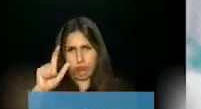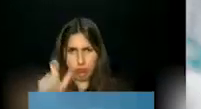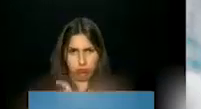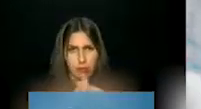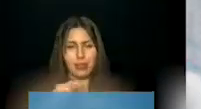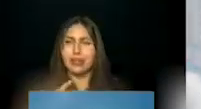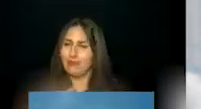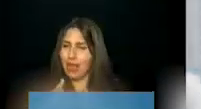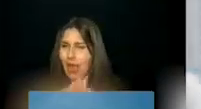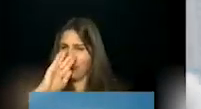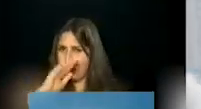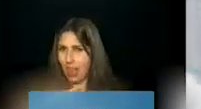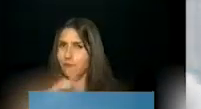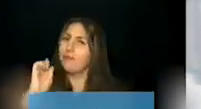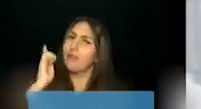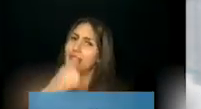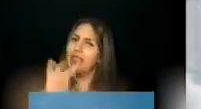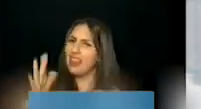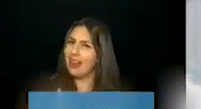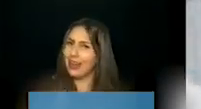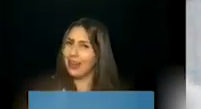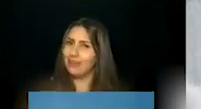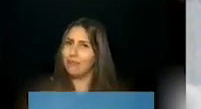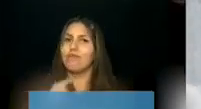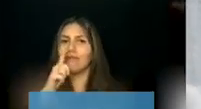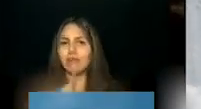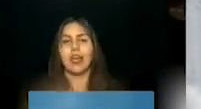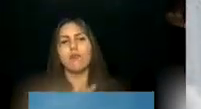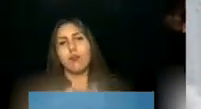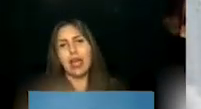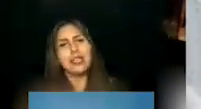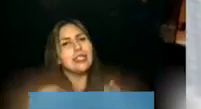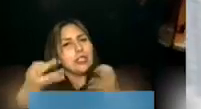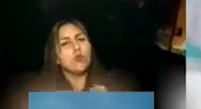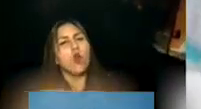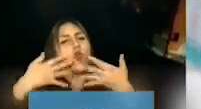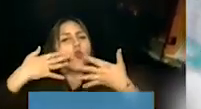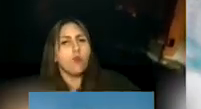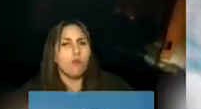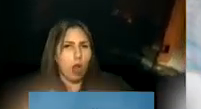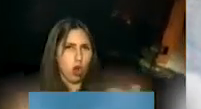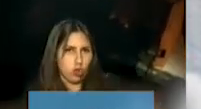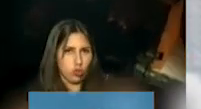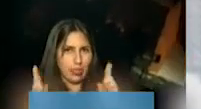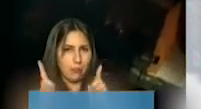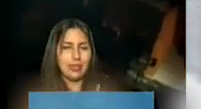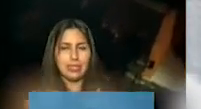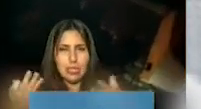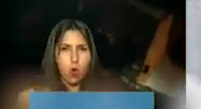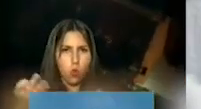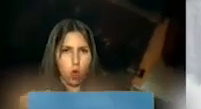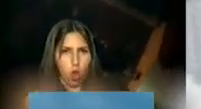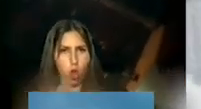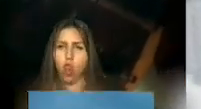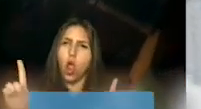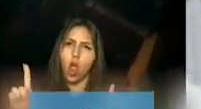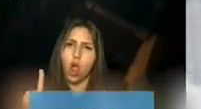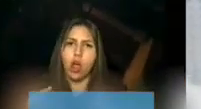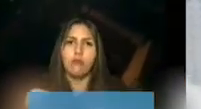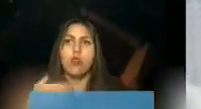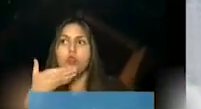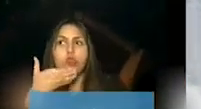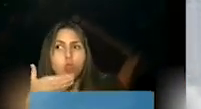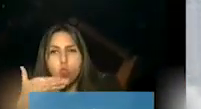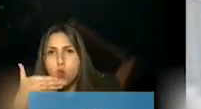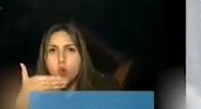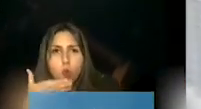terminar decidiendo por aquello que le ofrezcan garantías y certezas, no un cheque en blanco